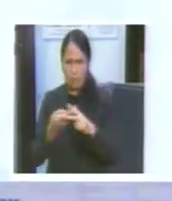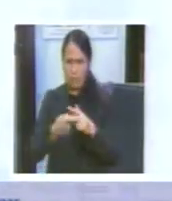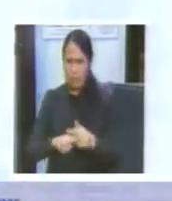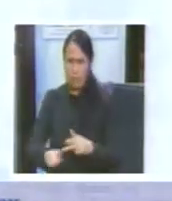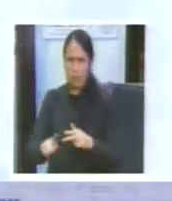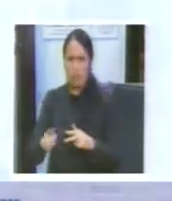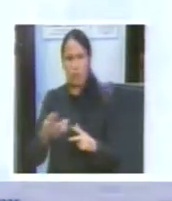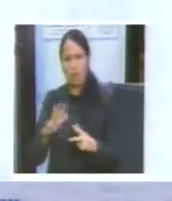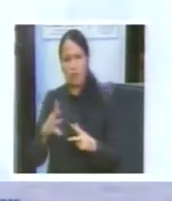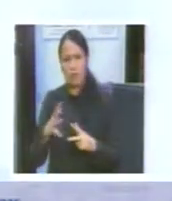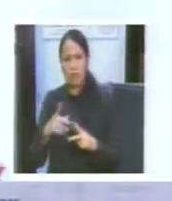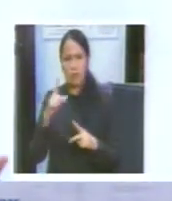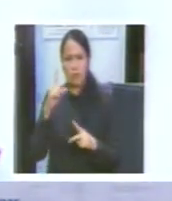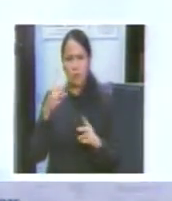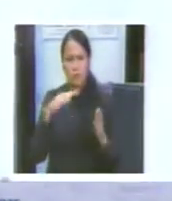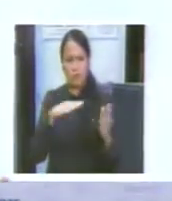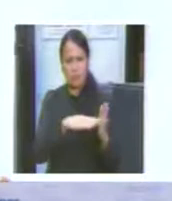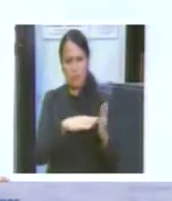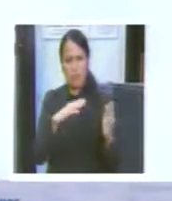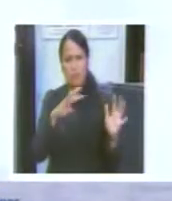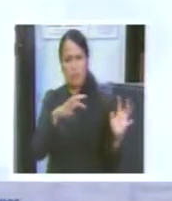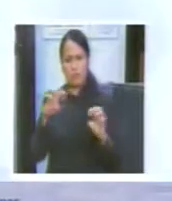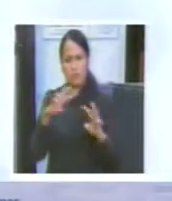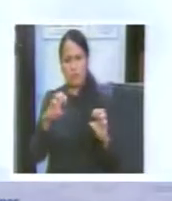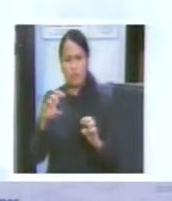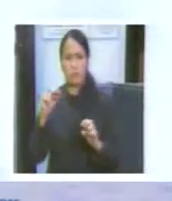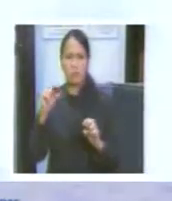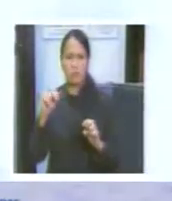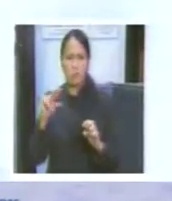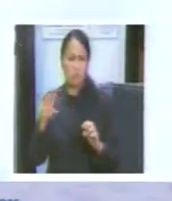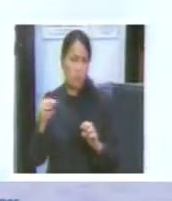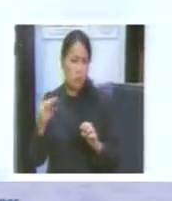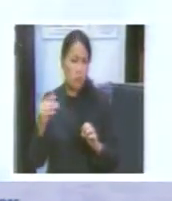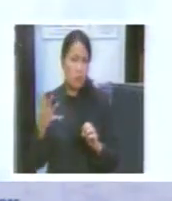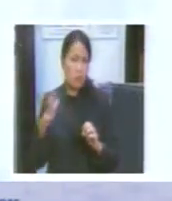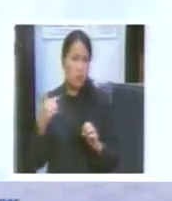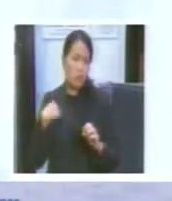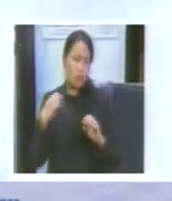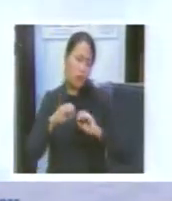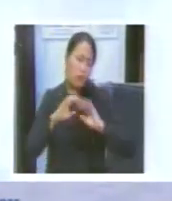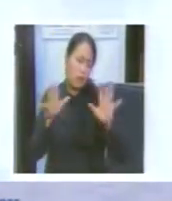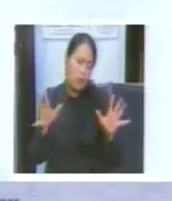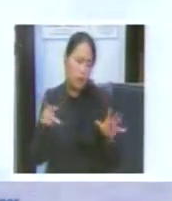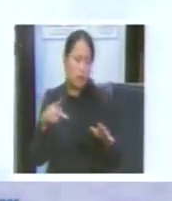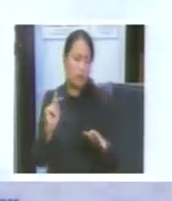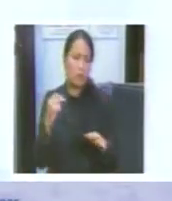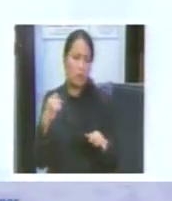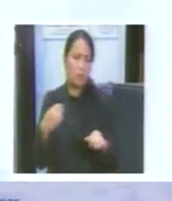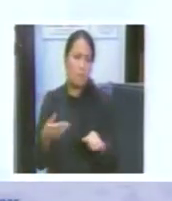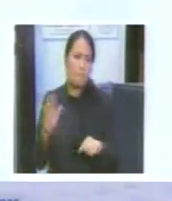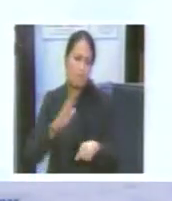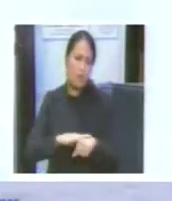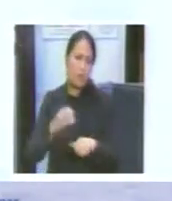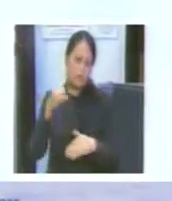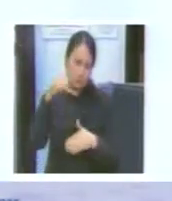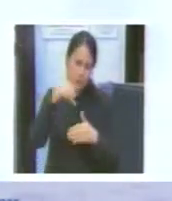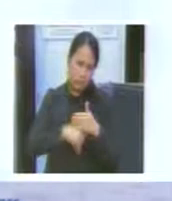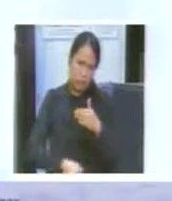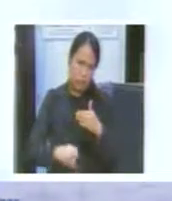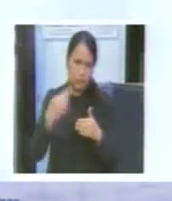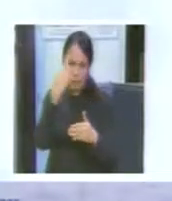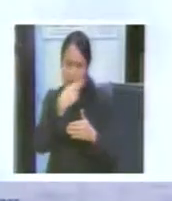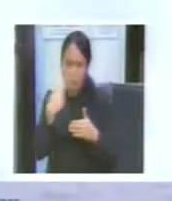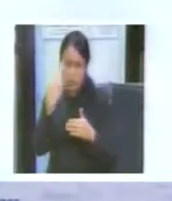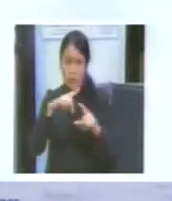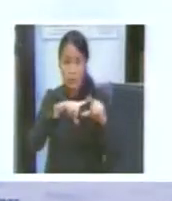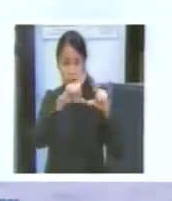90, pues a mí me parece que era bastante clara, pero creo que no está de más revisarla. México